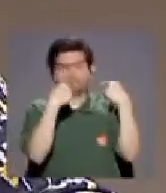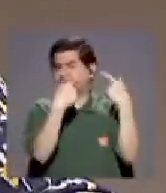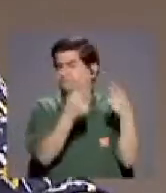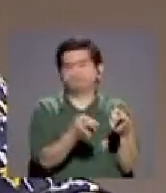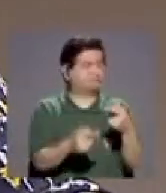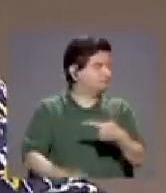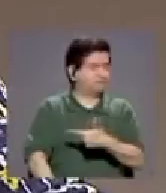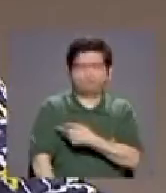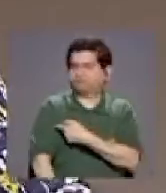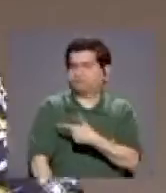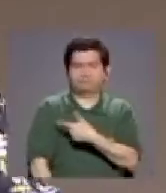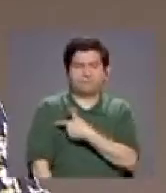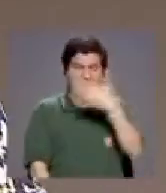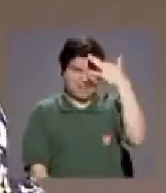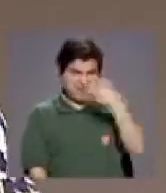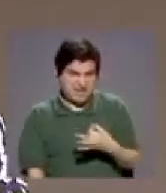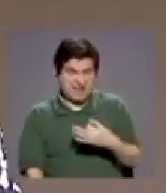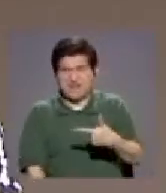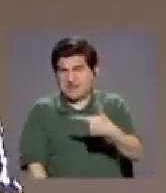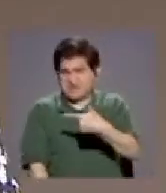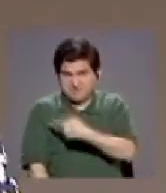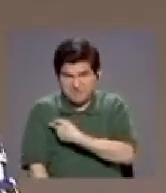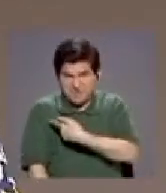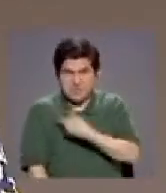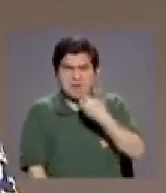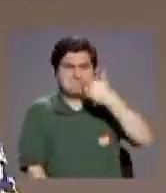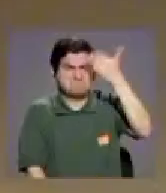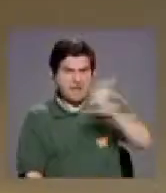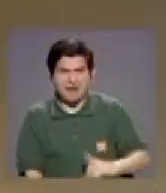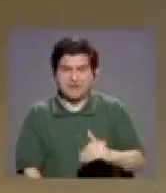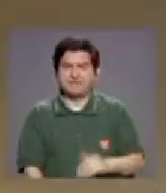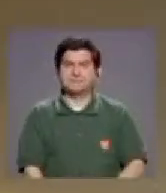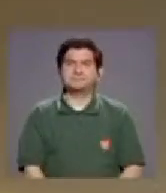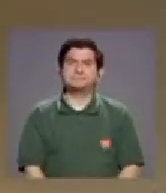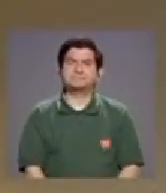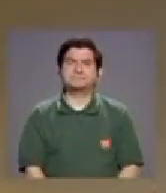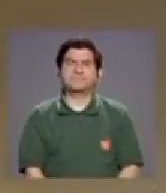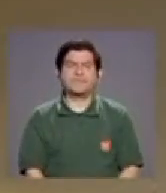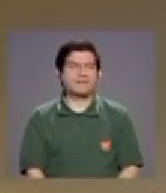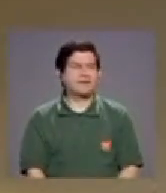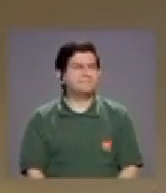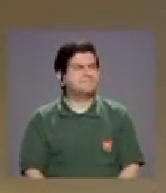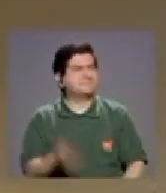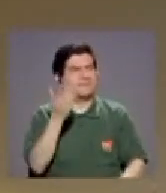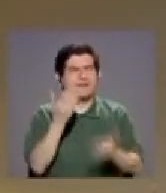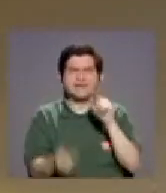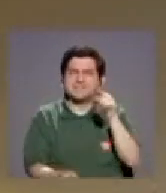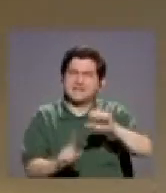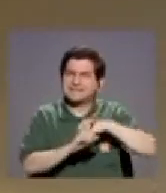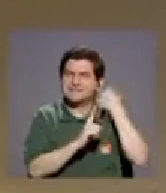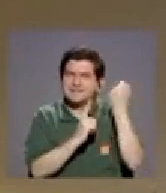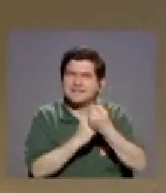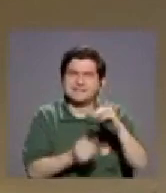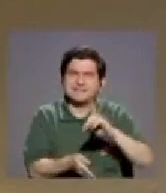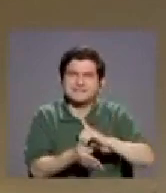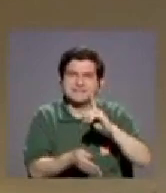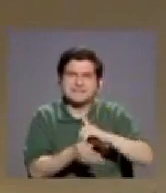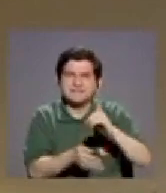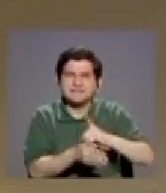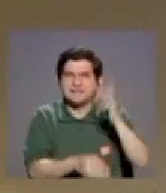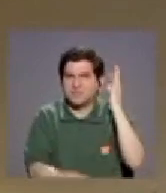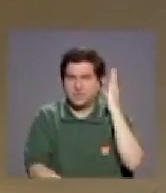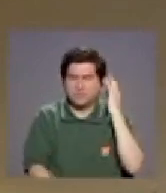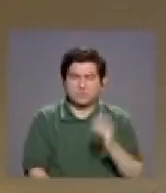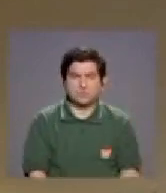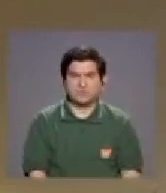a vacunarse porque creen que las vacunas son malas. Ahí me parece, doctora, y otra vez,